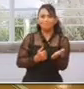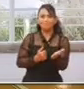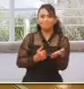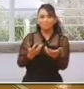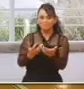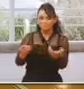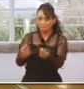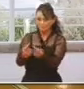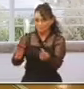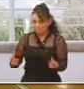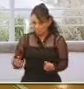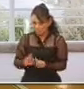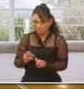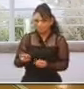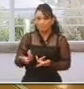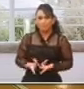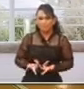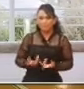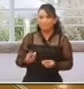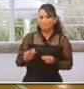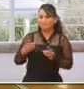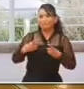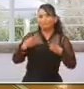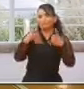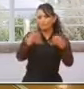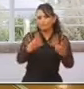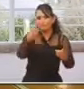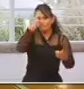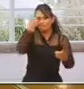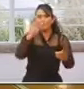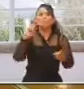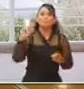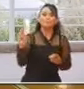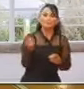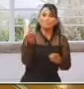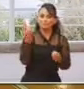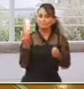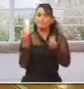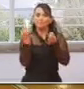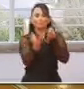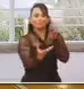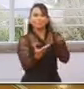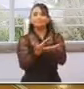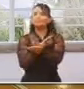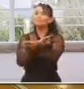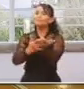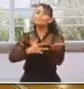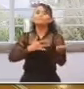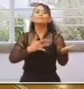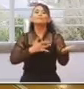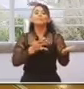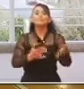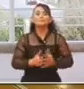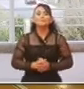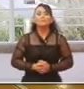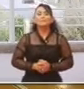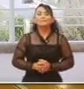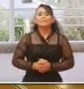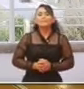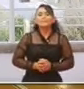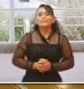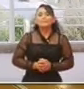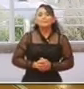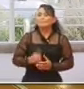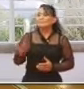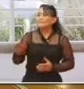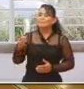la donación de un beneficio económico en favor de la Universidad Autónoma de Querétaro. ¿Está a su consideración? Tiene el uso